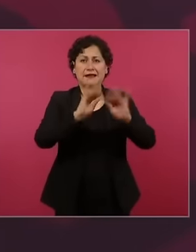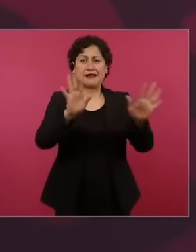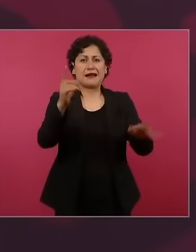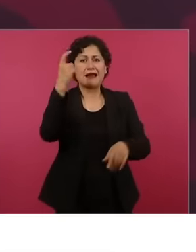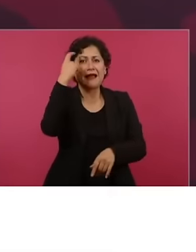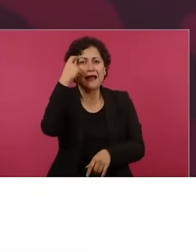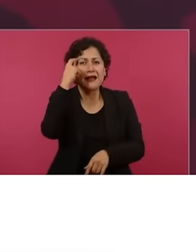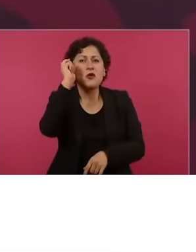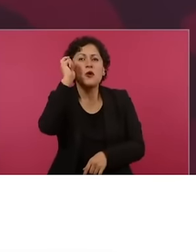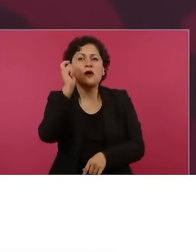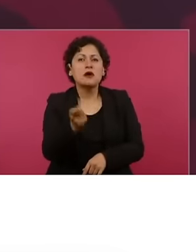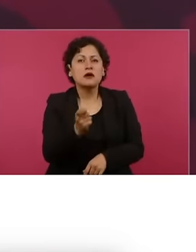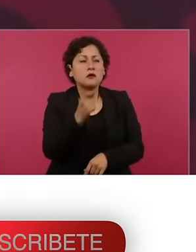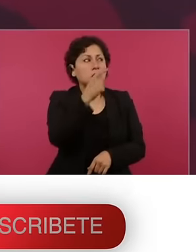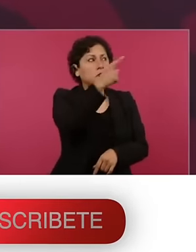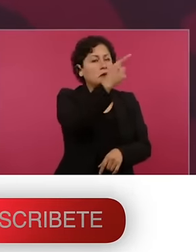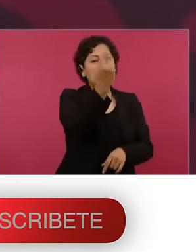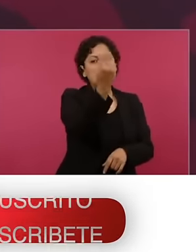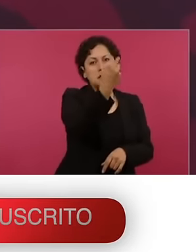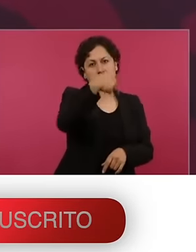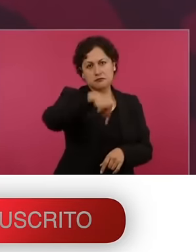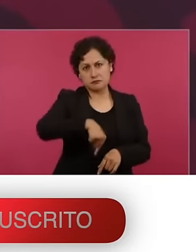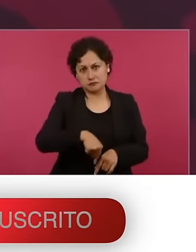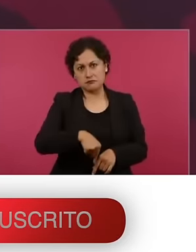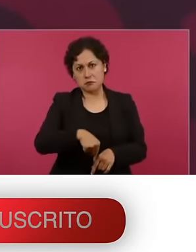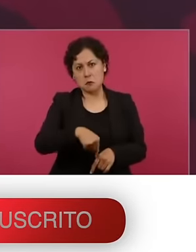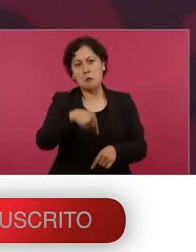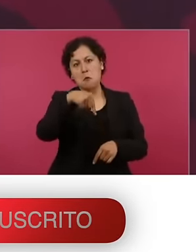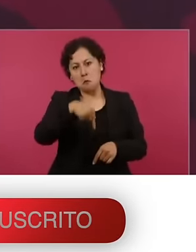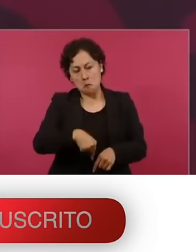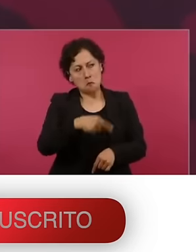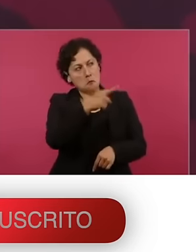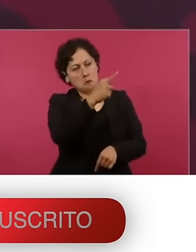porque cuando se lleva a cabo un operativo de ese tipo